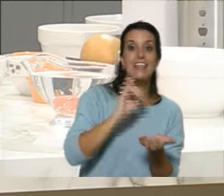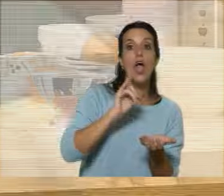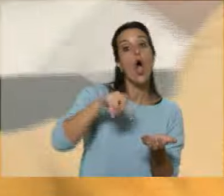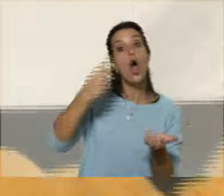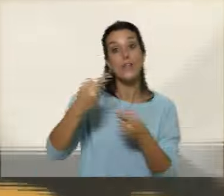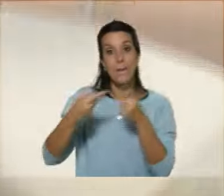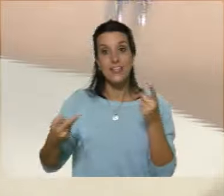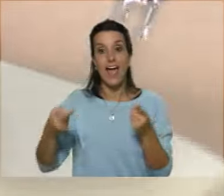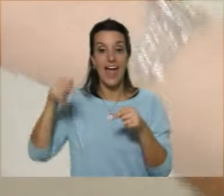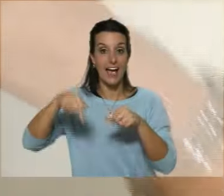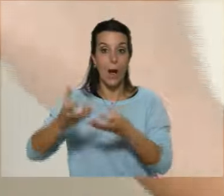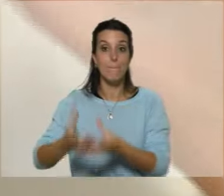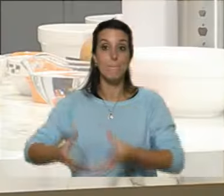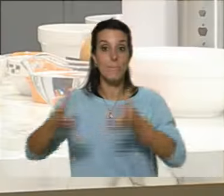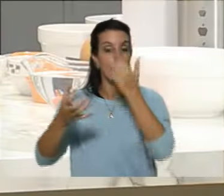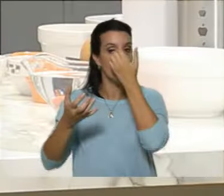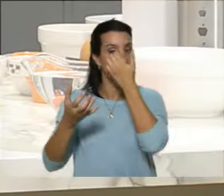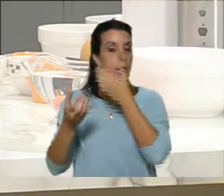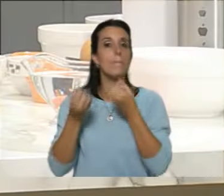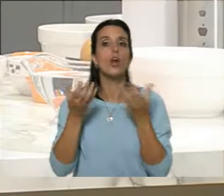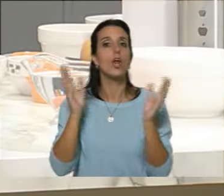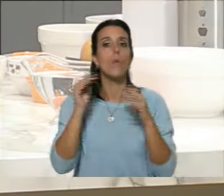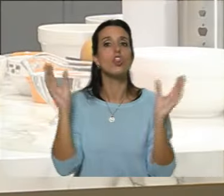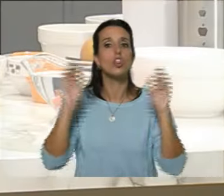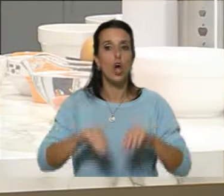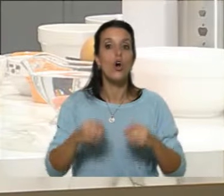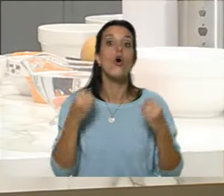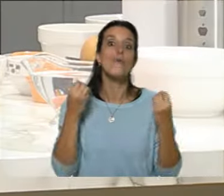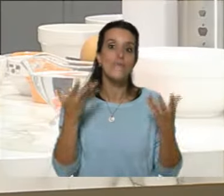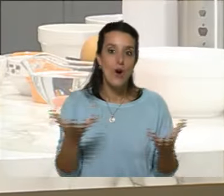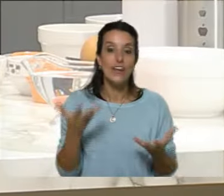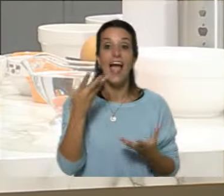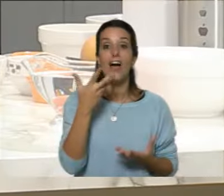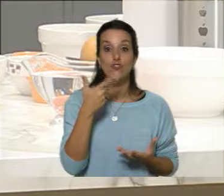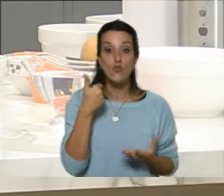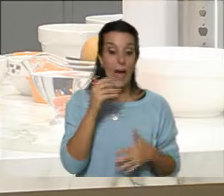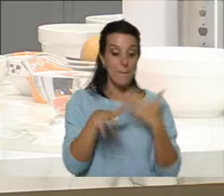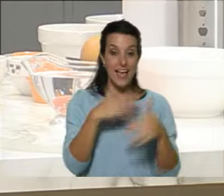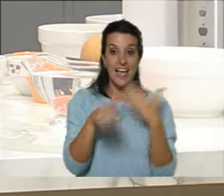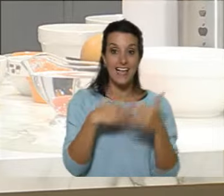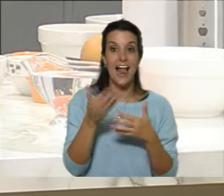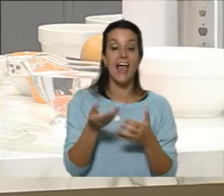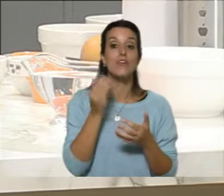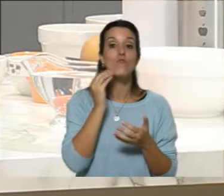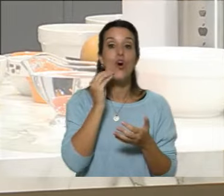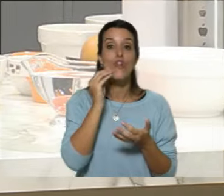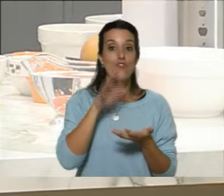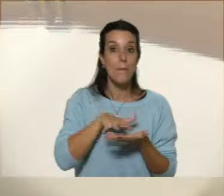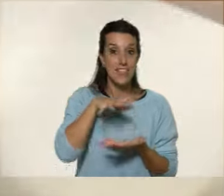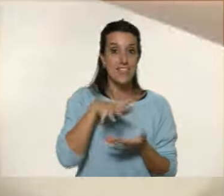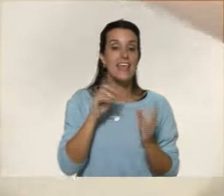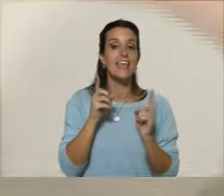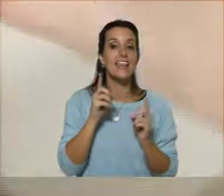acá. ¿Por qué? Vos decís, ¿y por qué no puedo meter todo el azúcar acá? Porque el azúcar mezclada con el almidón de maíz que te dice la